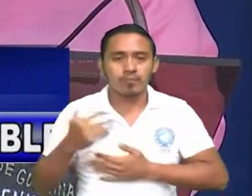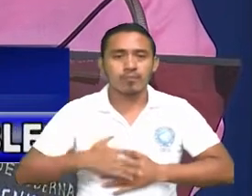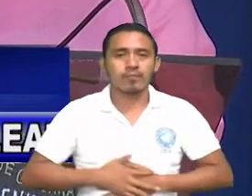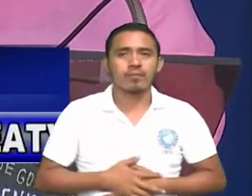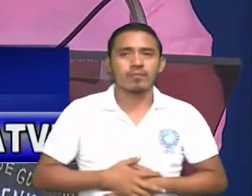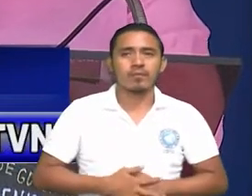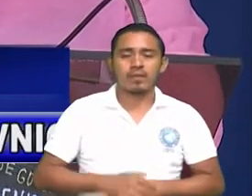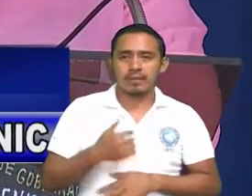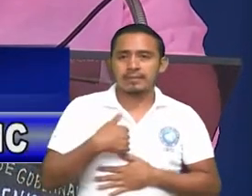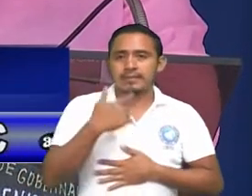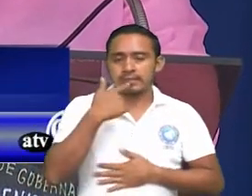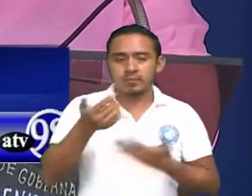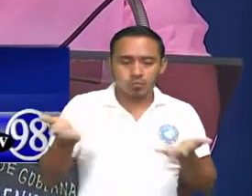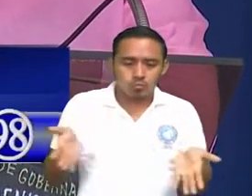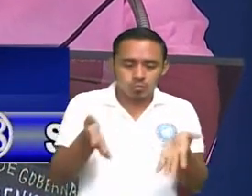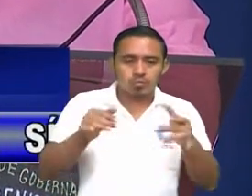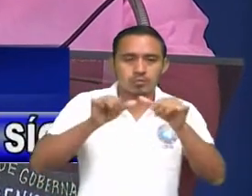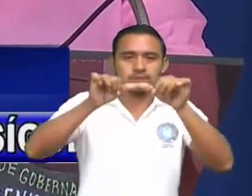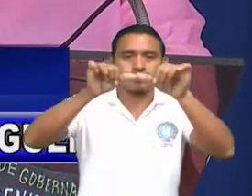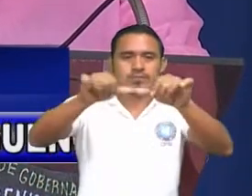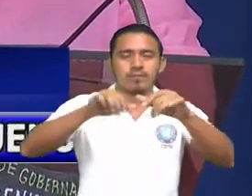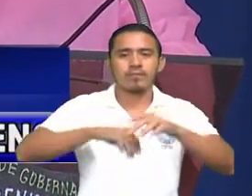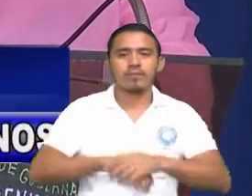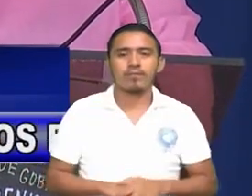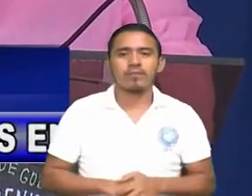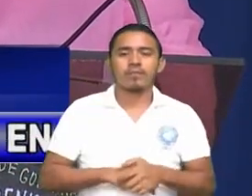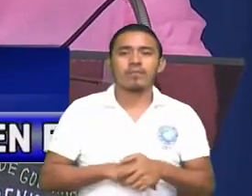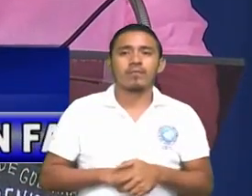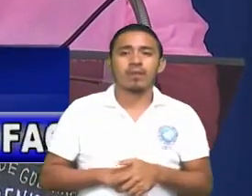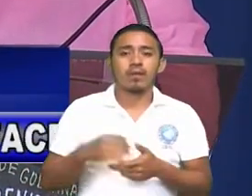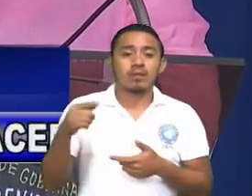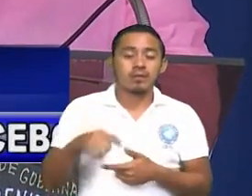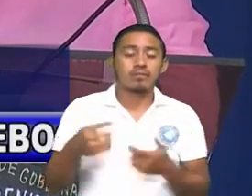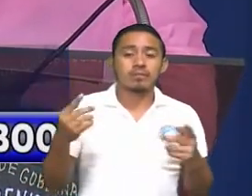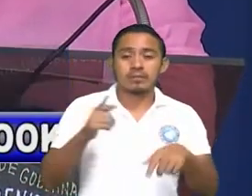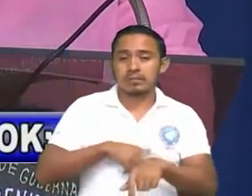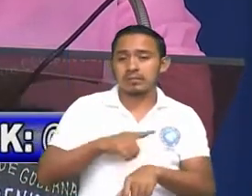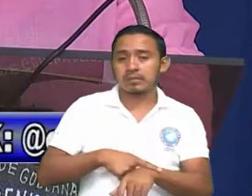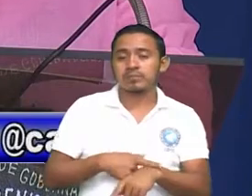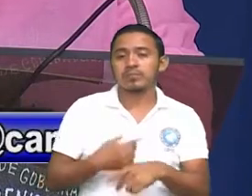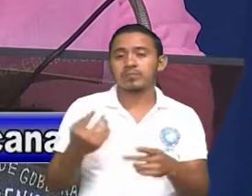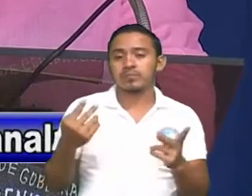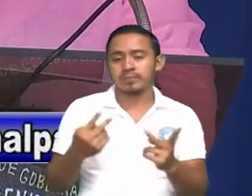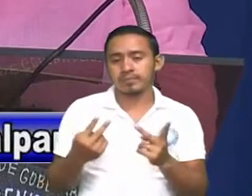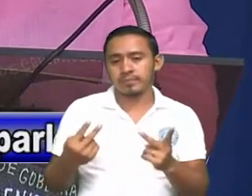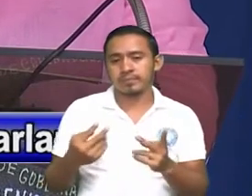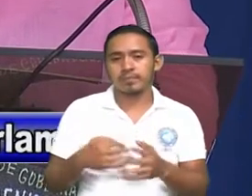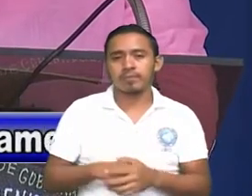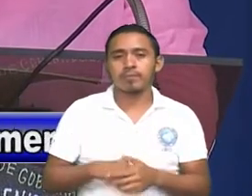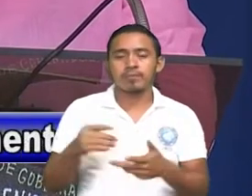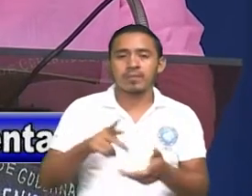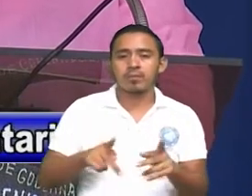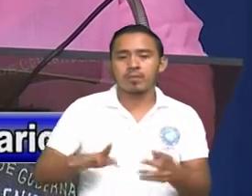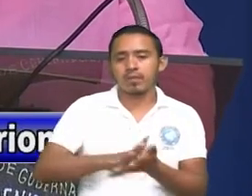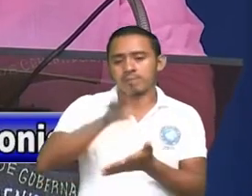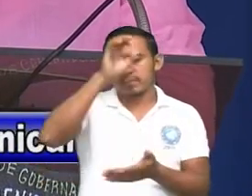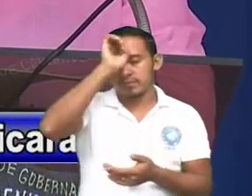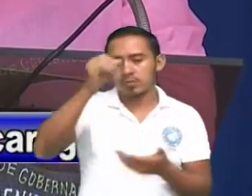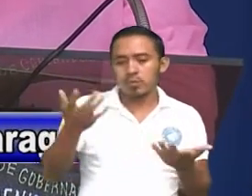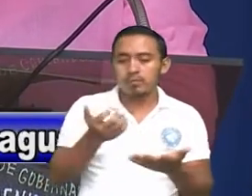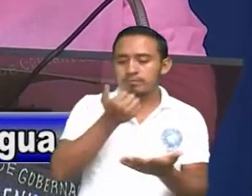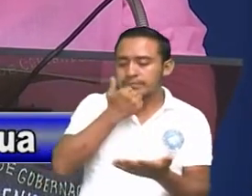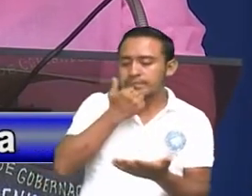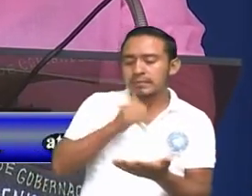Les deseo que sigan adelante. No olviden lo vivido durante estos años, porque los seres humanos aprendemos de los errores y